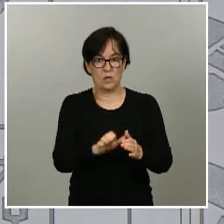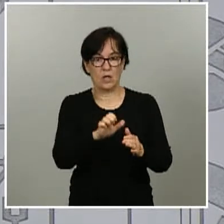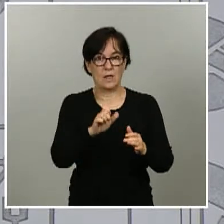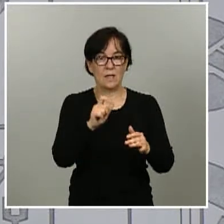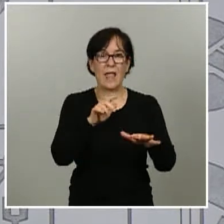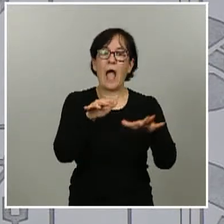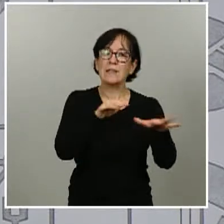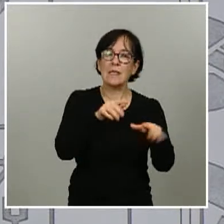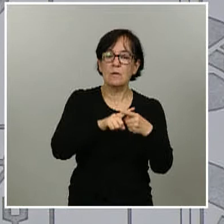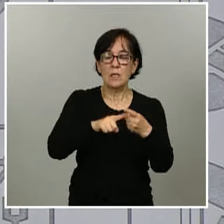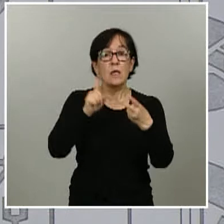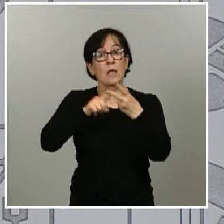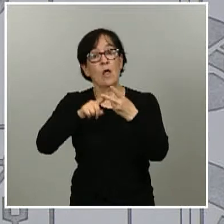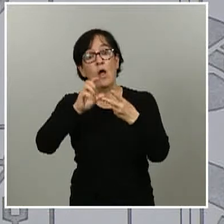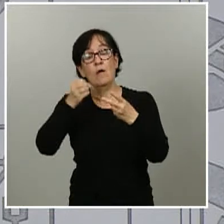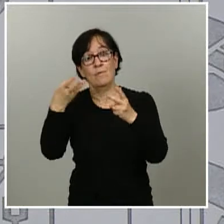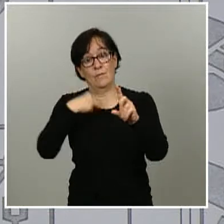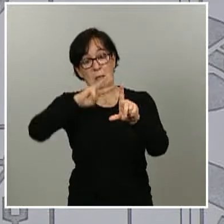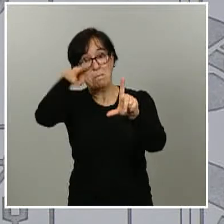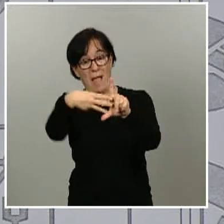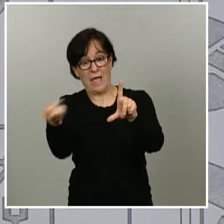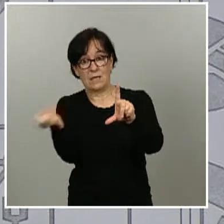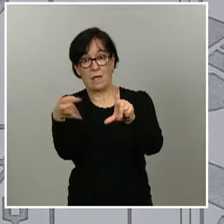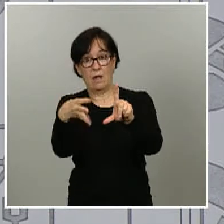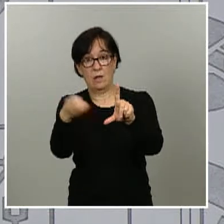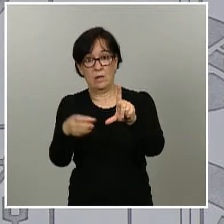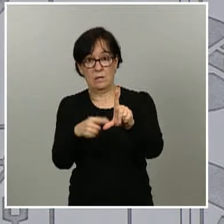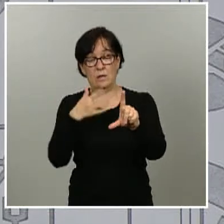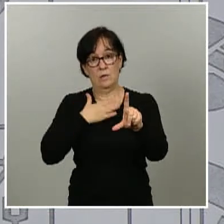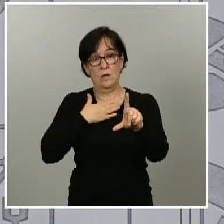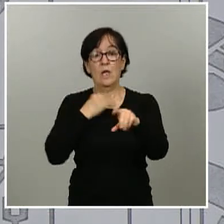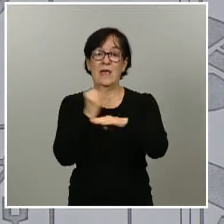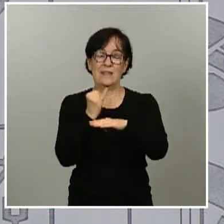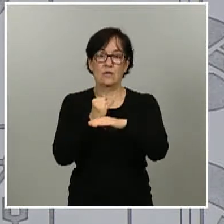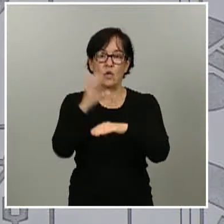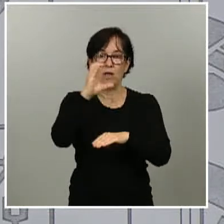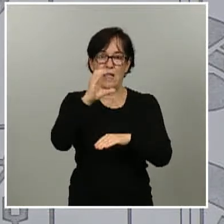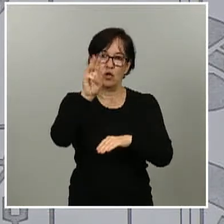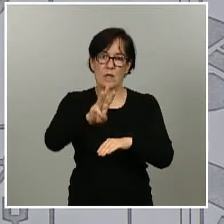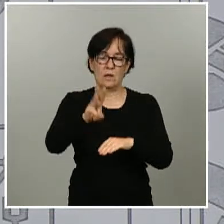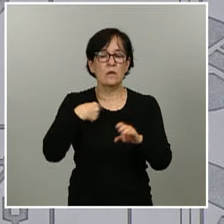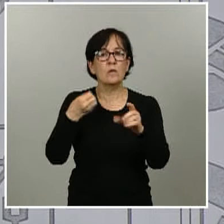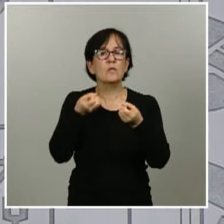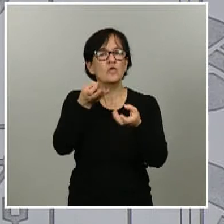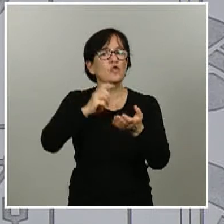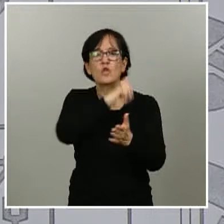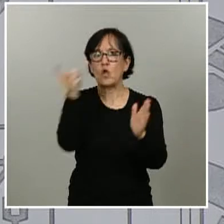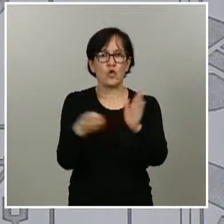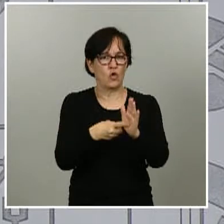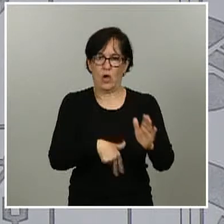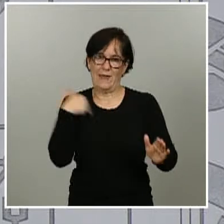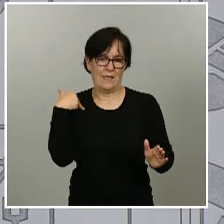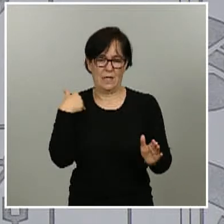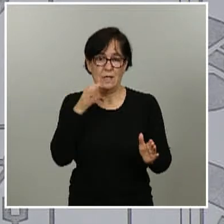de forma pasiva a través de nuestra página web y de la página web del Instituto de Salud Carlos III, se notifica todo, con lo cual el CDC